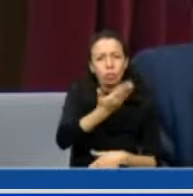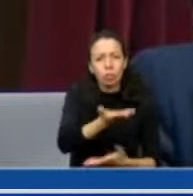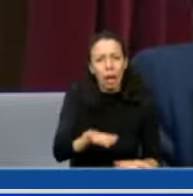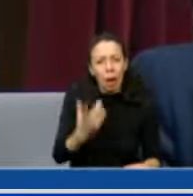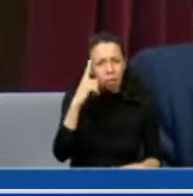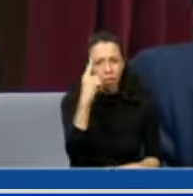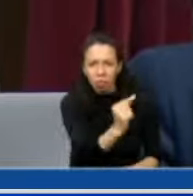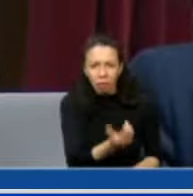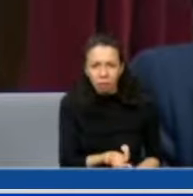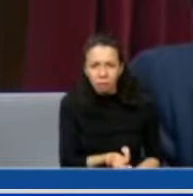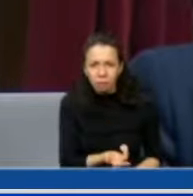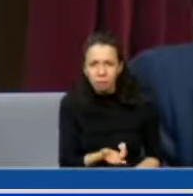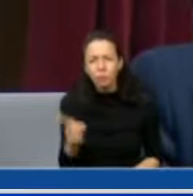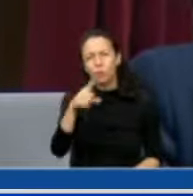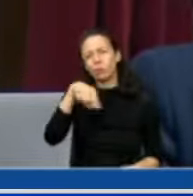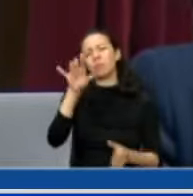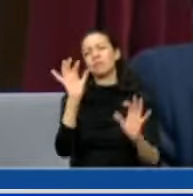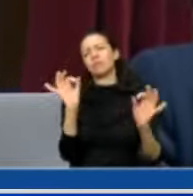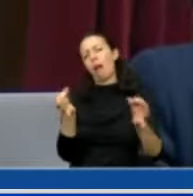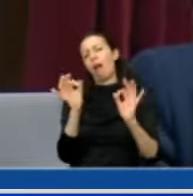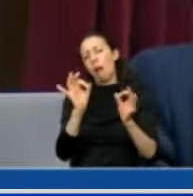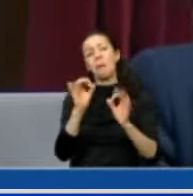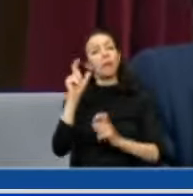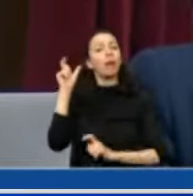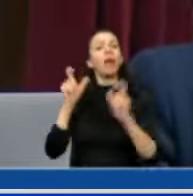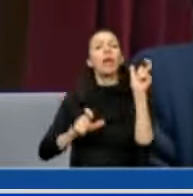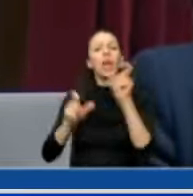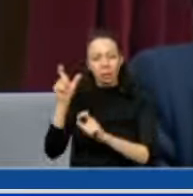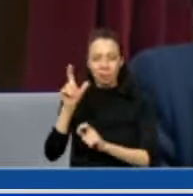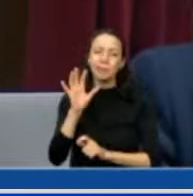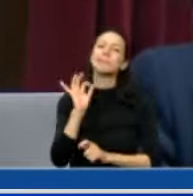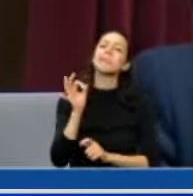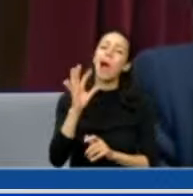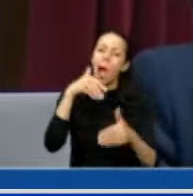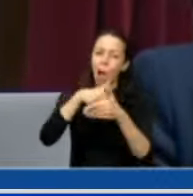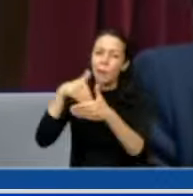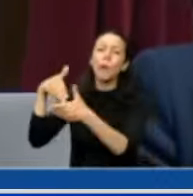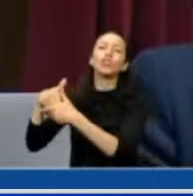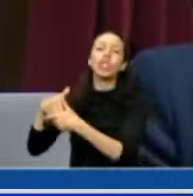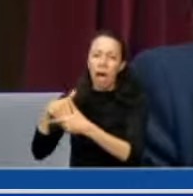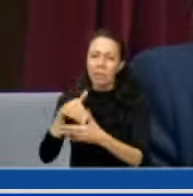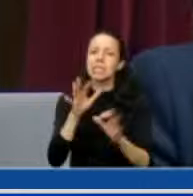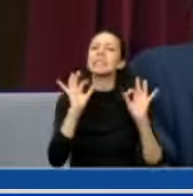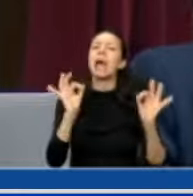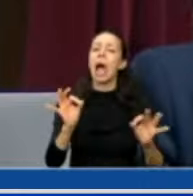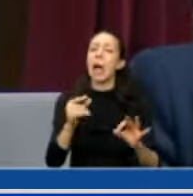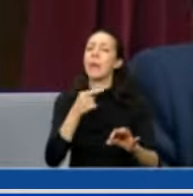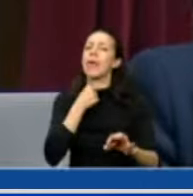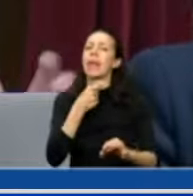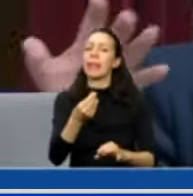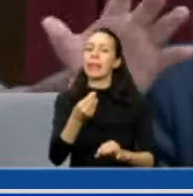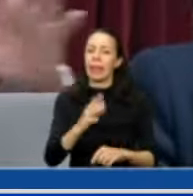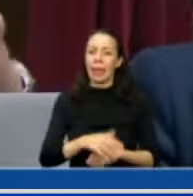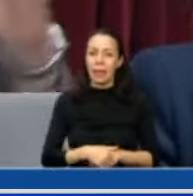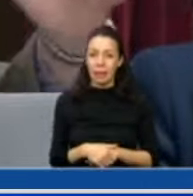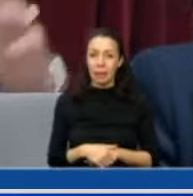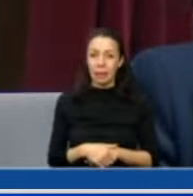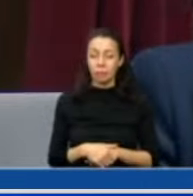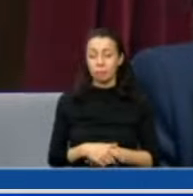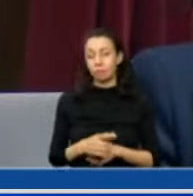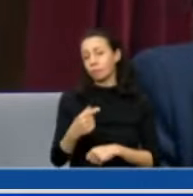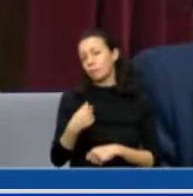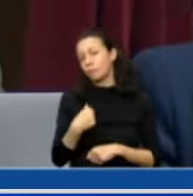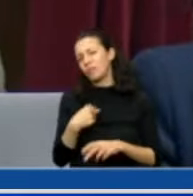atacando, pero no quiere decir que él no tenga un pensamiento distinto con respecto al Estado y va a usar el Estado como tal, como él lo